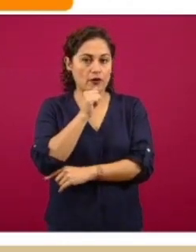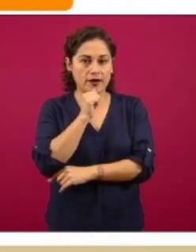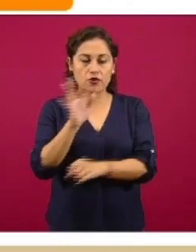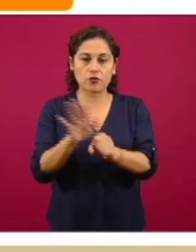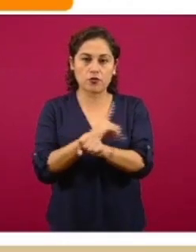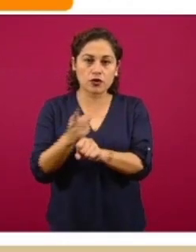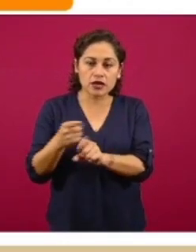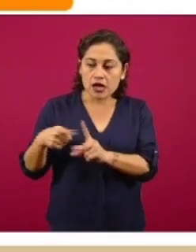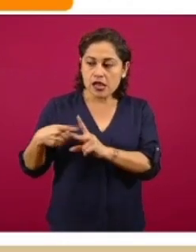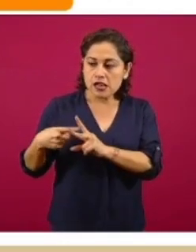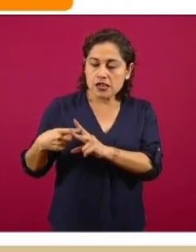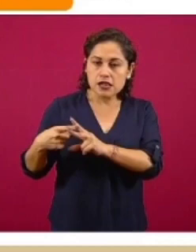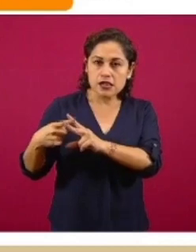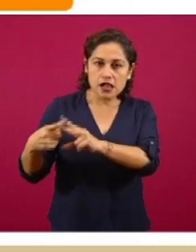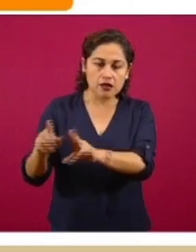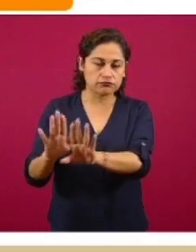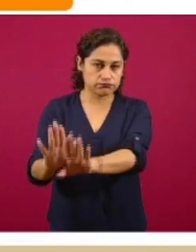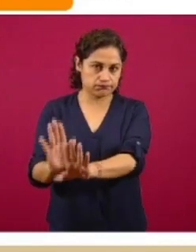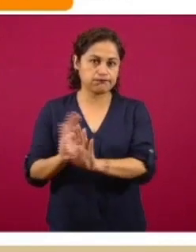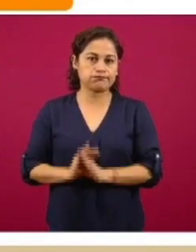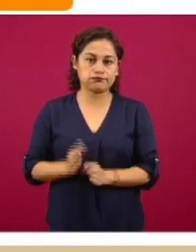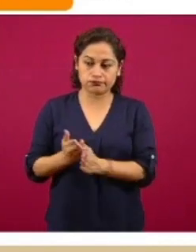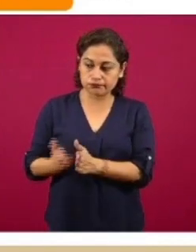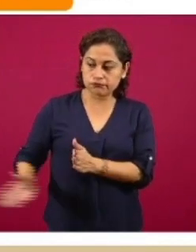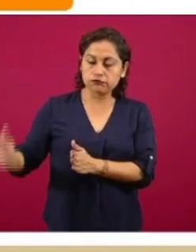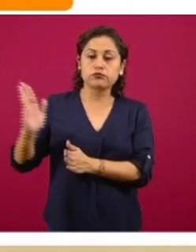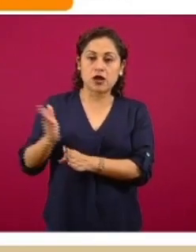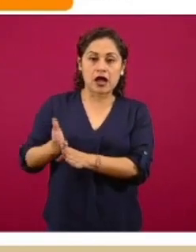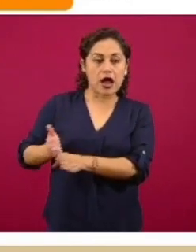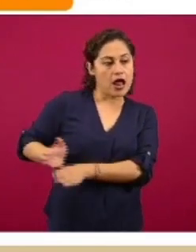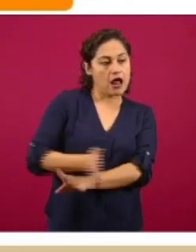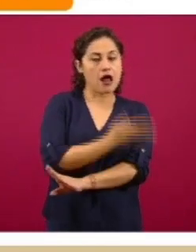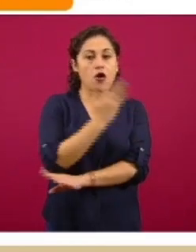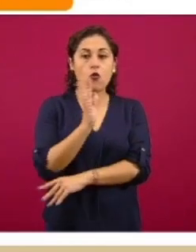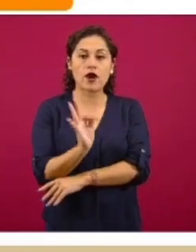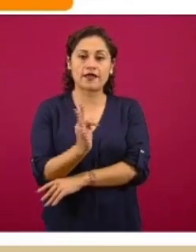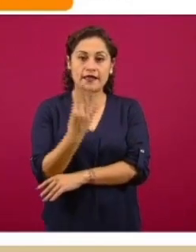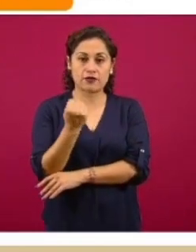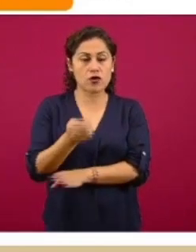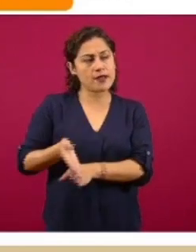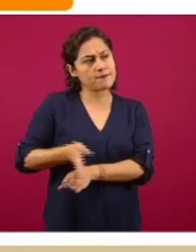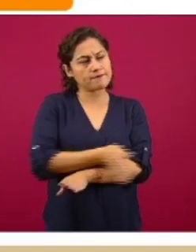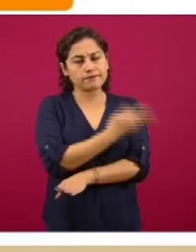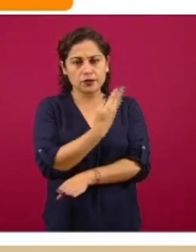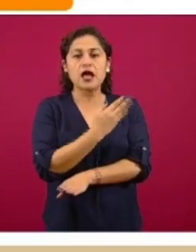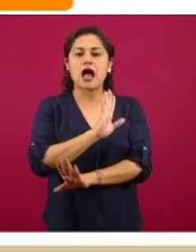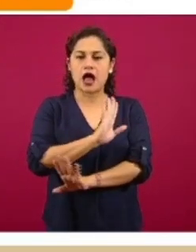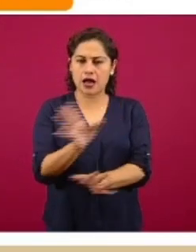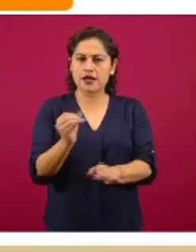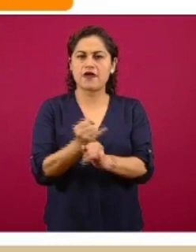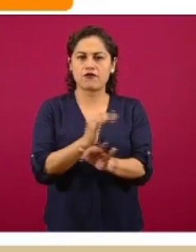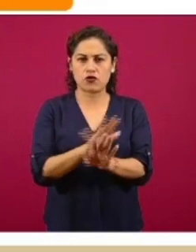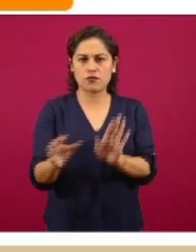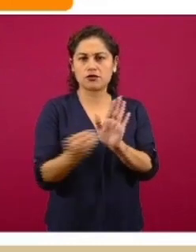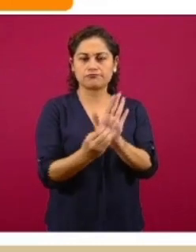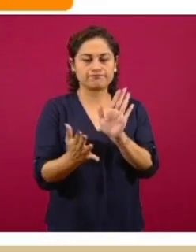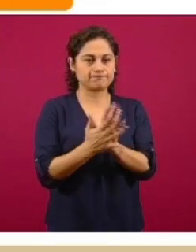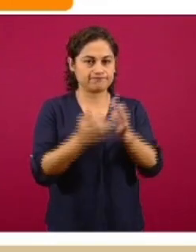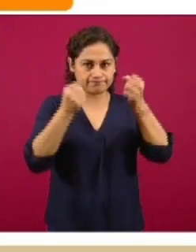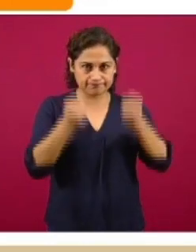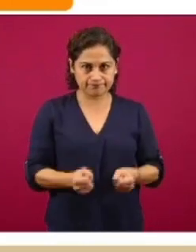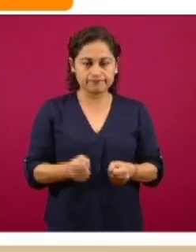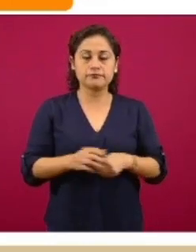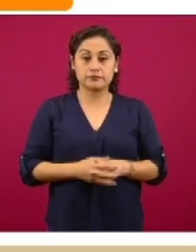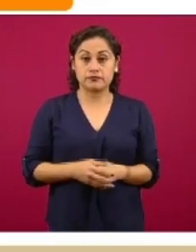semana 49 podemos decir que ya son estables. Tenemos la gran mayoría de los datos que iniciaron síntomas. También es